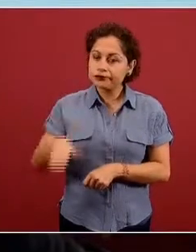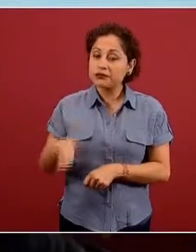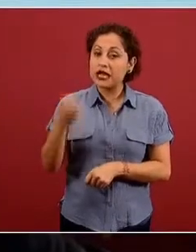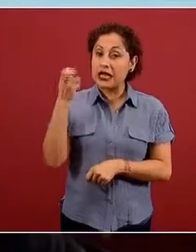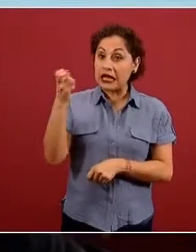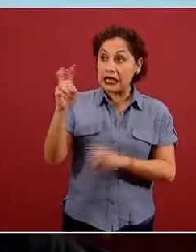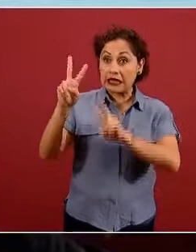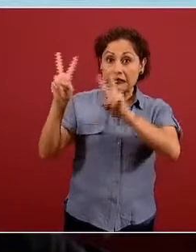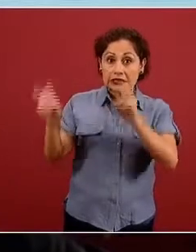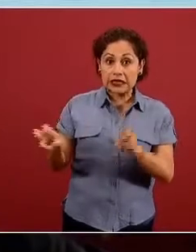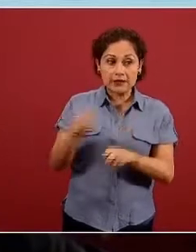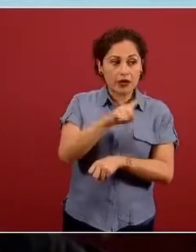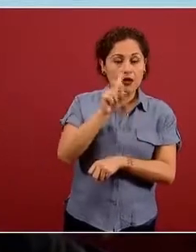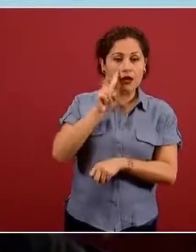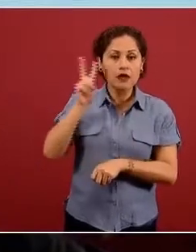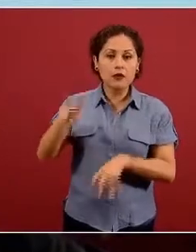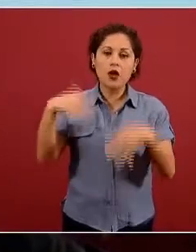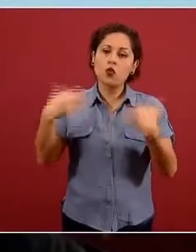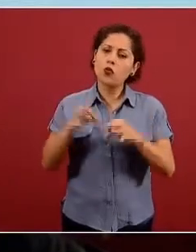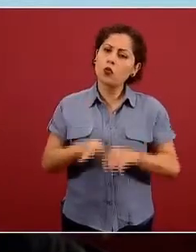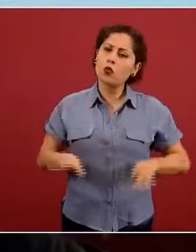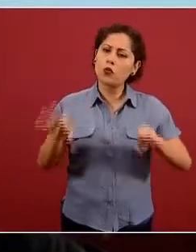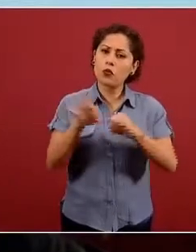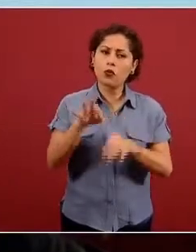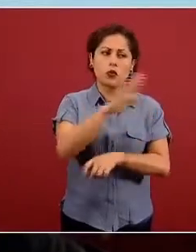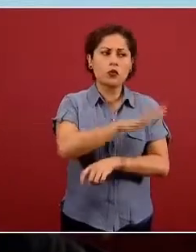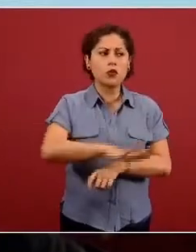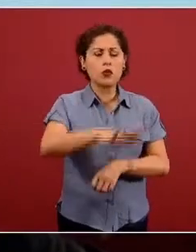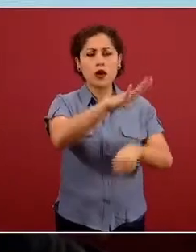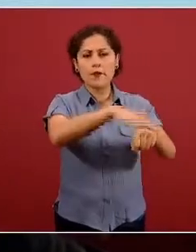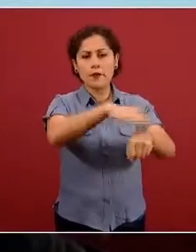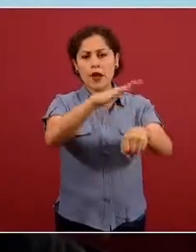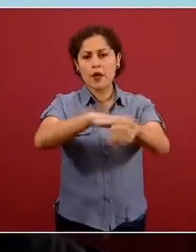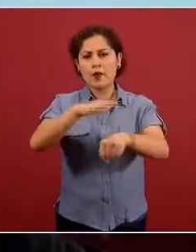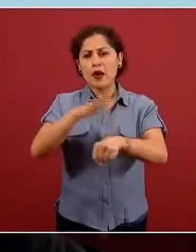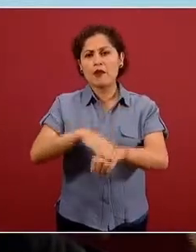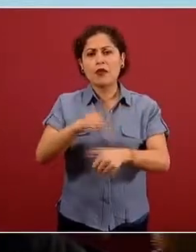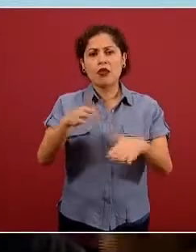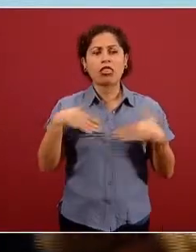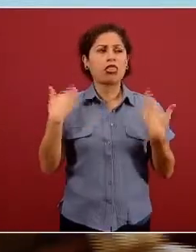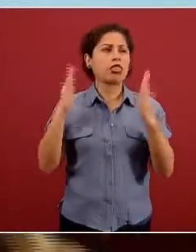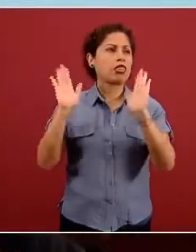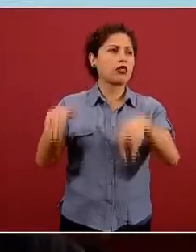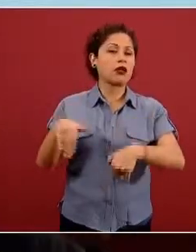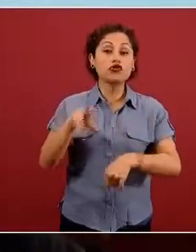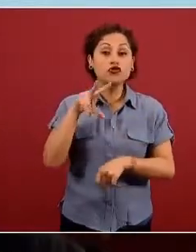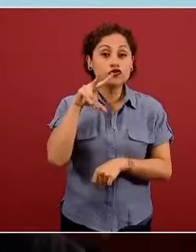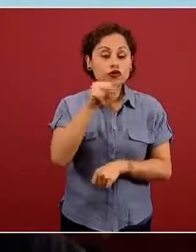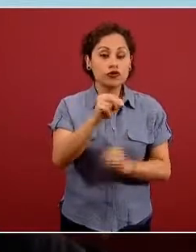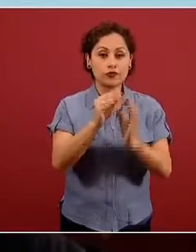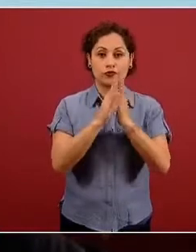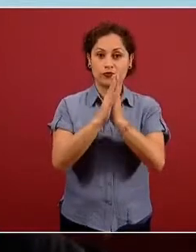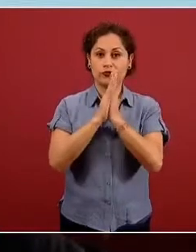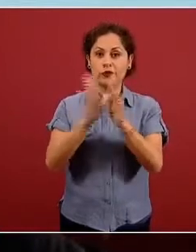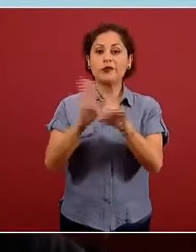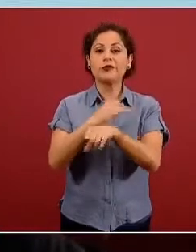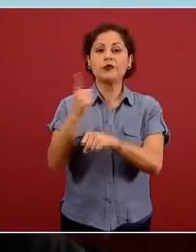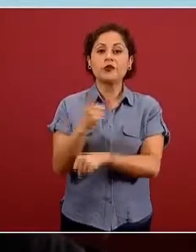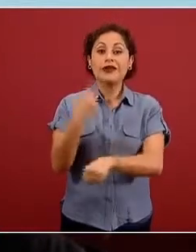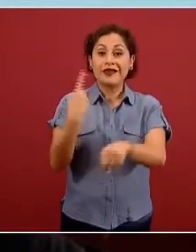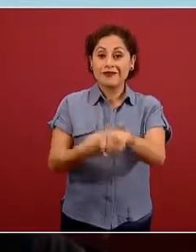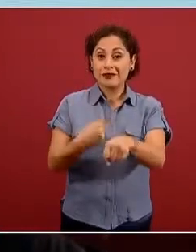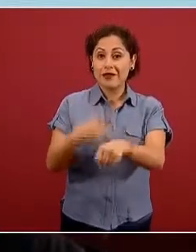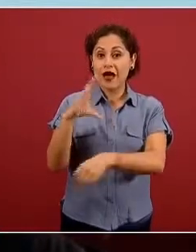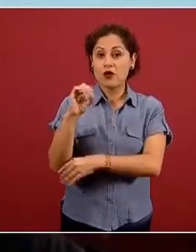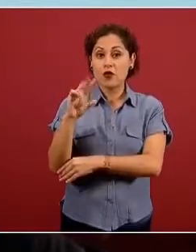es no confiarse. Volvemos a insistir en esto, lo seguiremos diciendo, no confiarse. COVID es una enfermedad que puede tomar